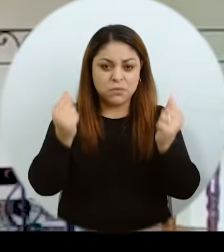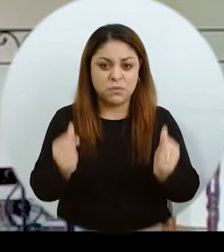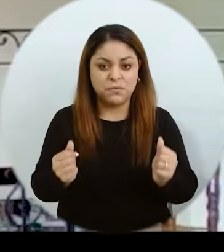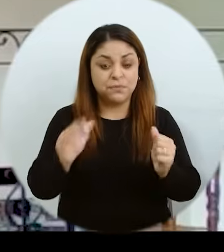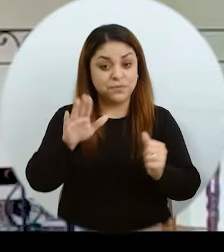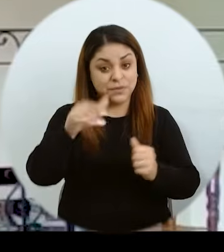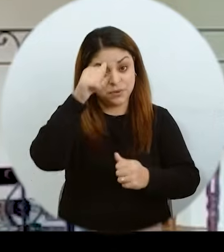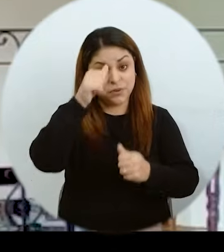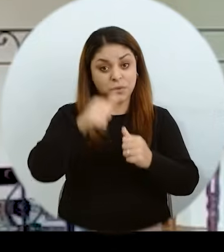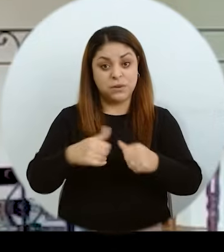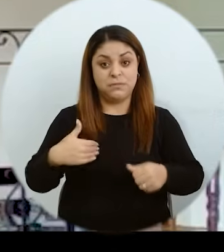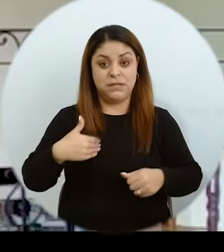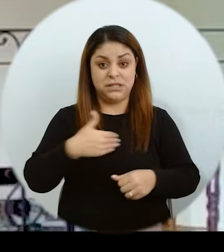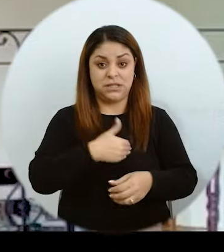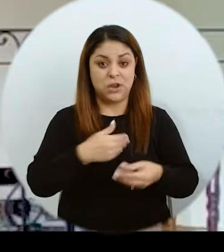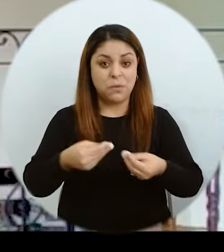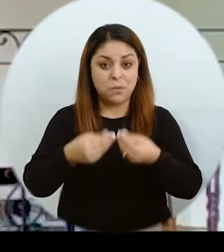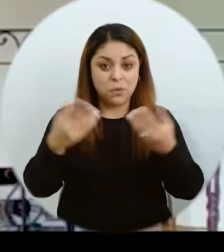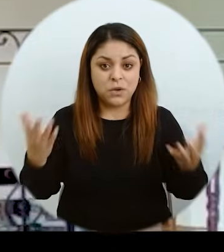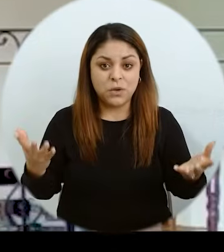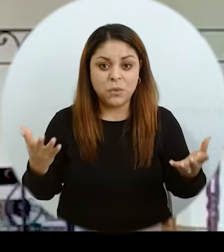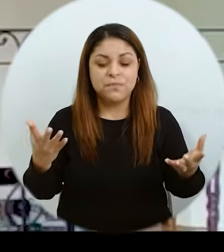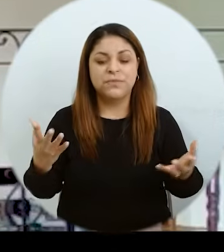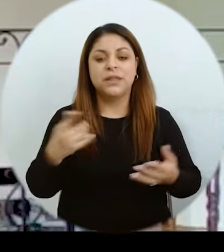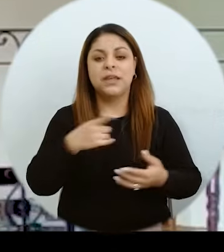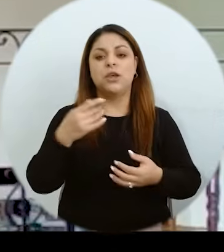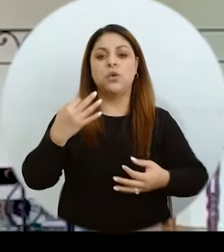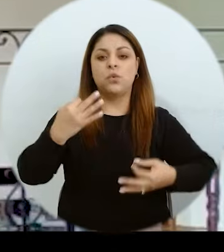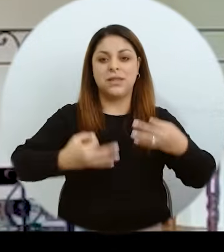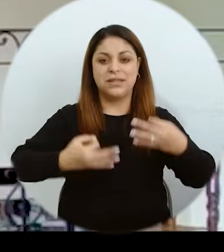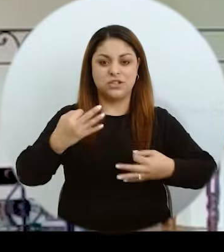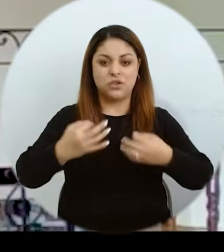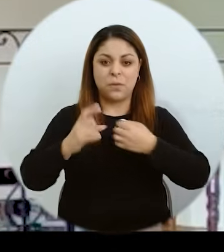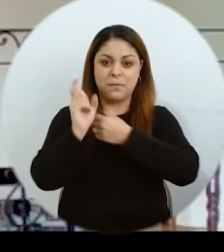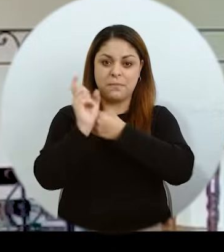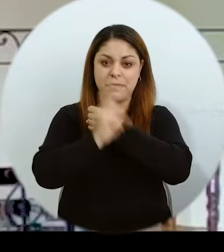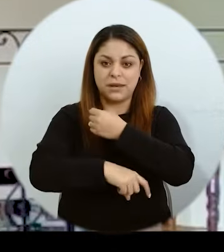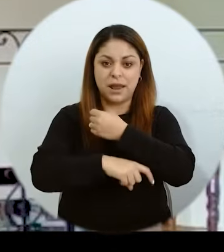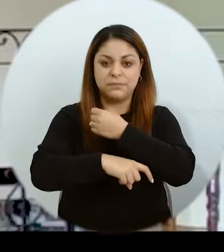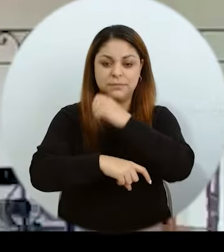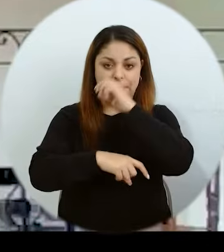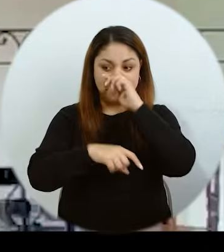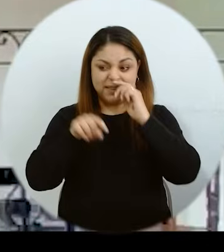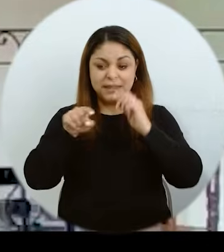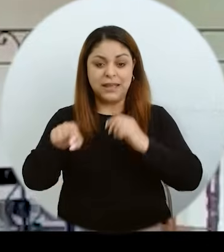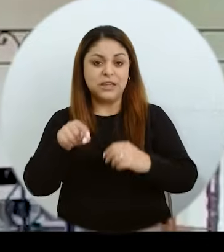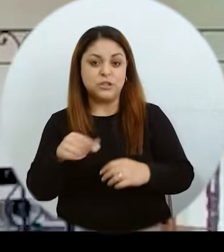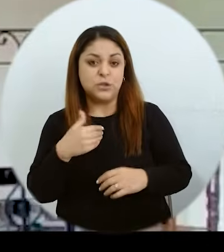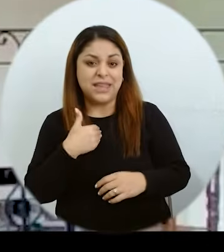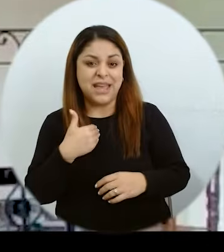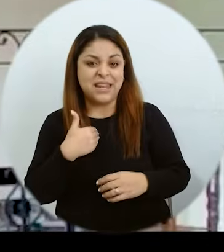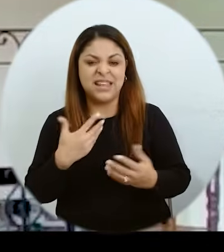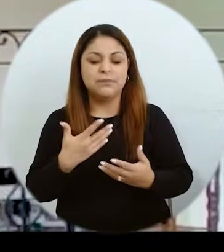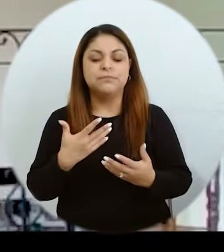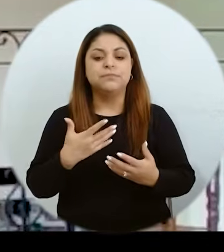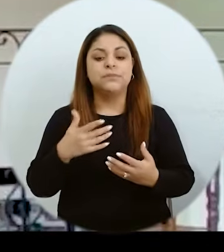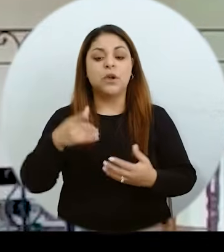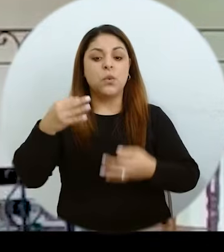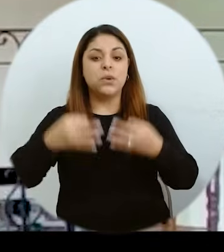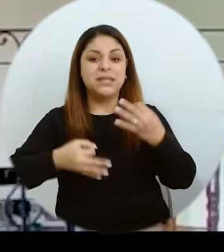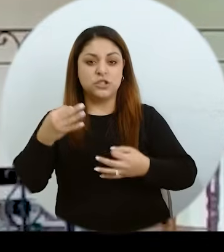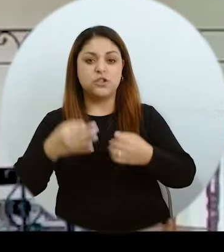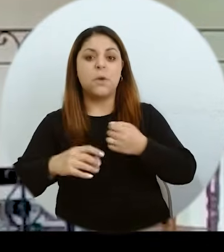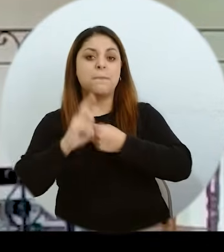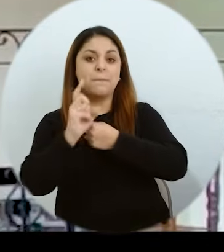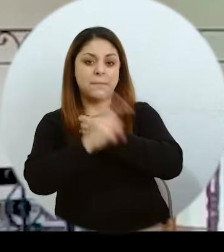del presupuesto. Recordemos que el Ministerio Público y la jurisdicción penal están, más bien